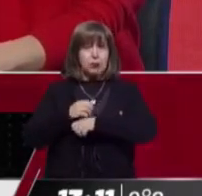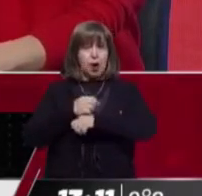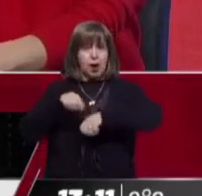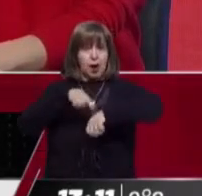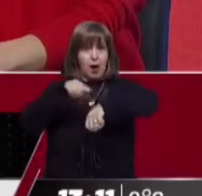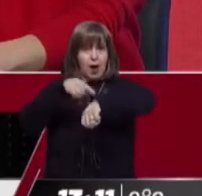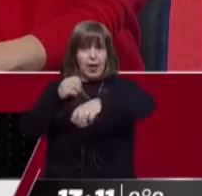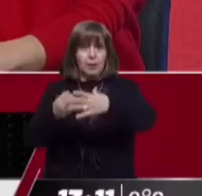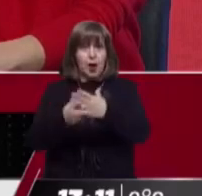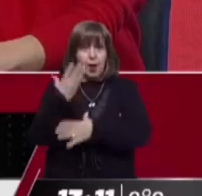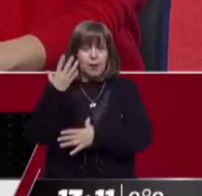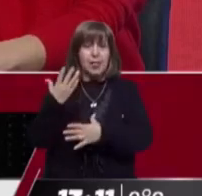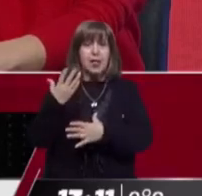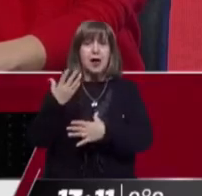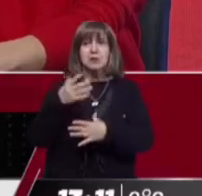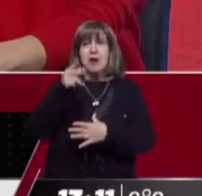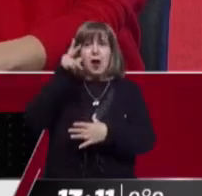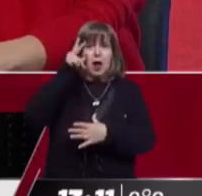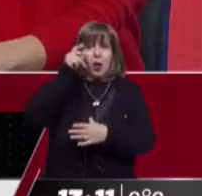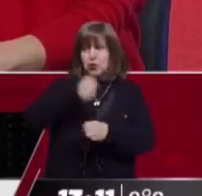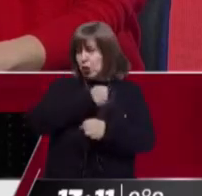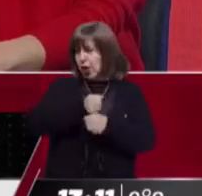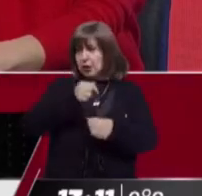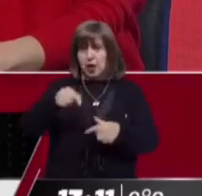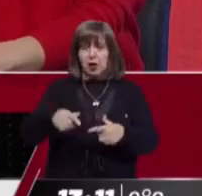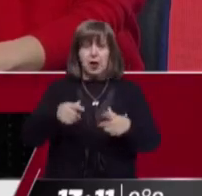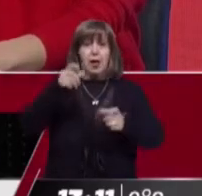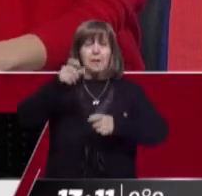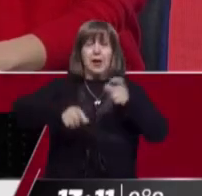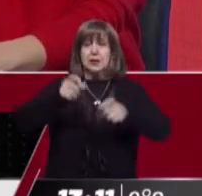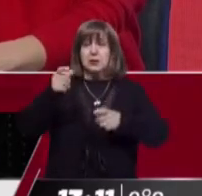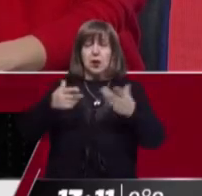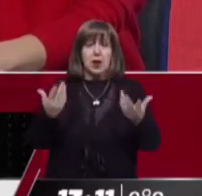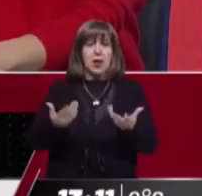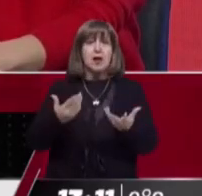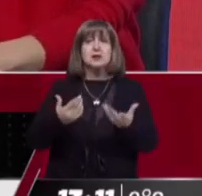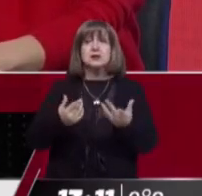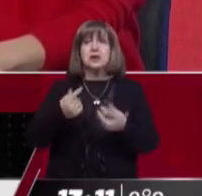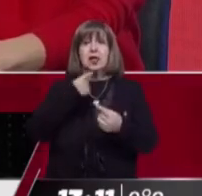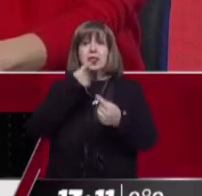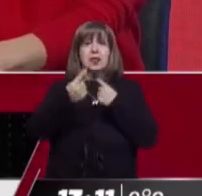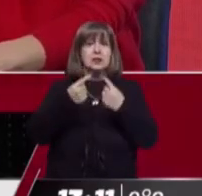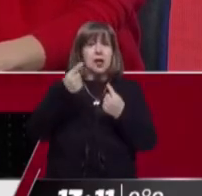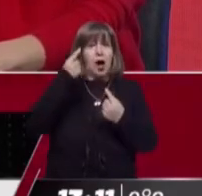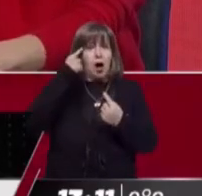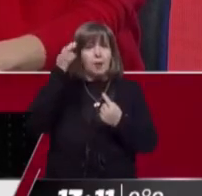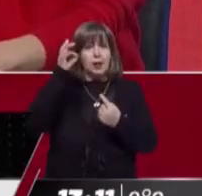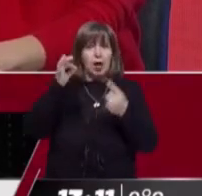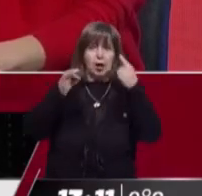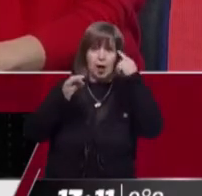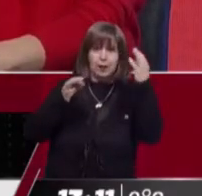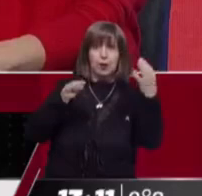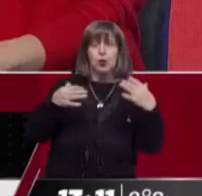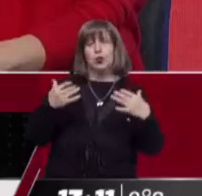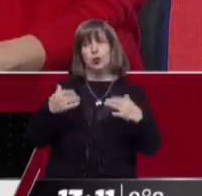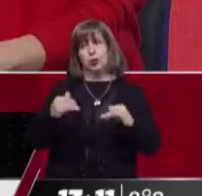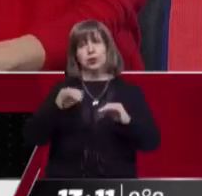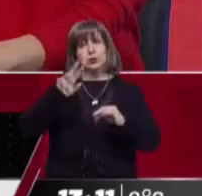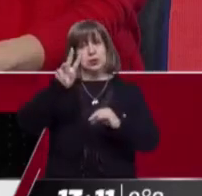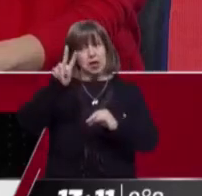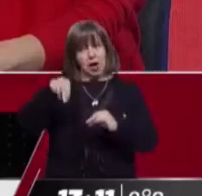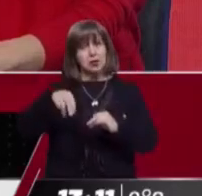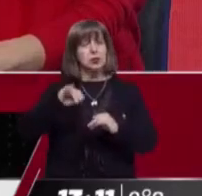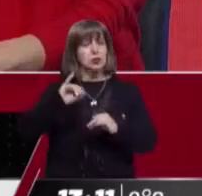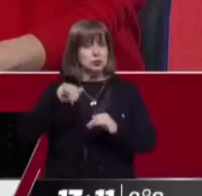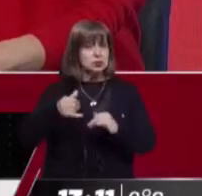cuando comenzaste a tratar el tema cerca de las 8 hasta ahora muchas idas y vueltas y distintos testimonios o no Así es muchas idas y vueltas muchos